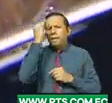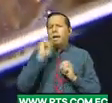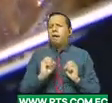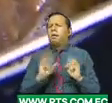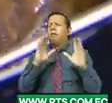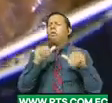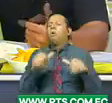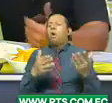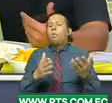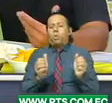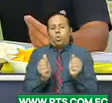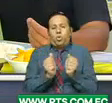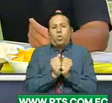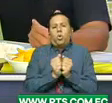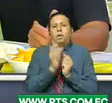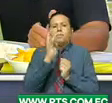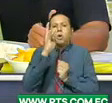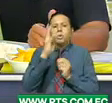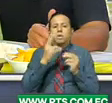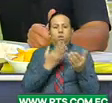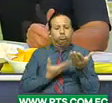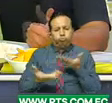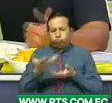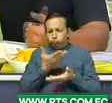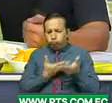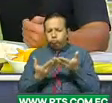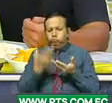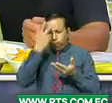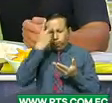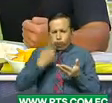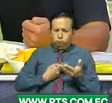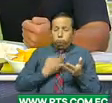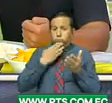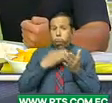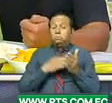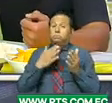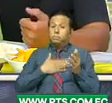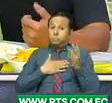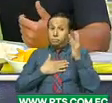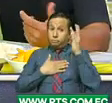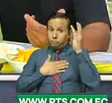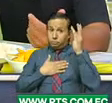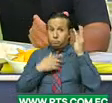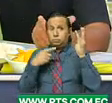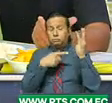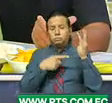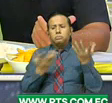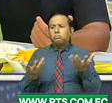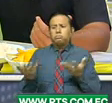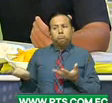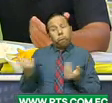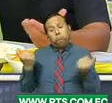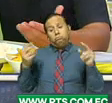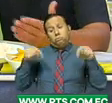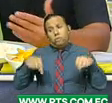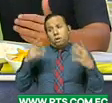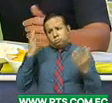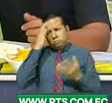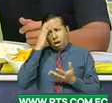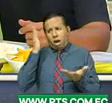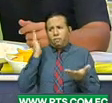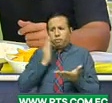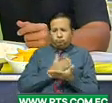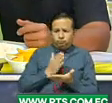junto a su esposa. Necesitábamos generar un poquito más. Ella nos dijo, bueno, vámonos por la parte de la comida, porque